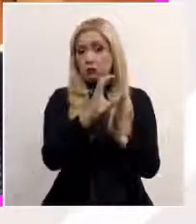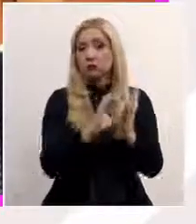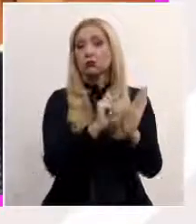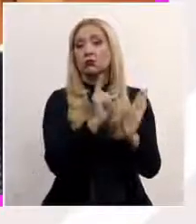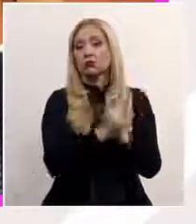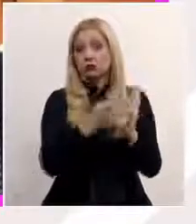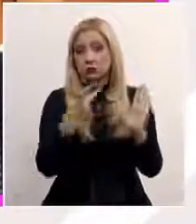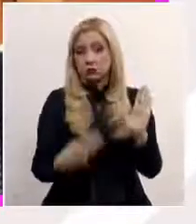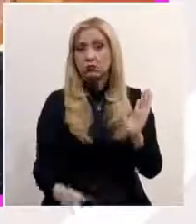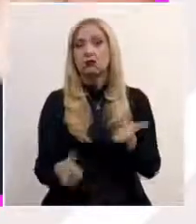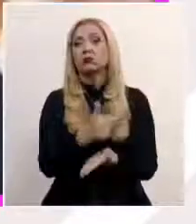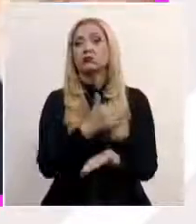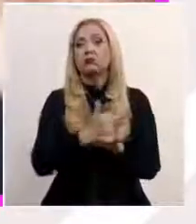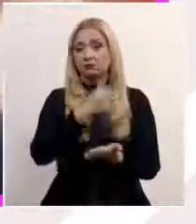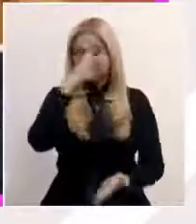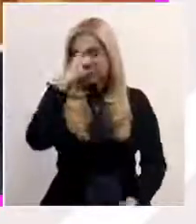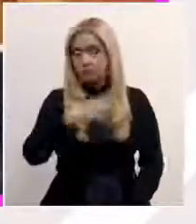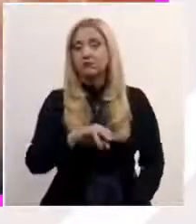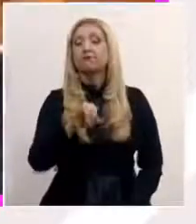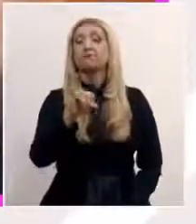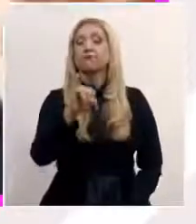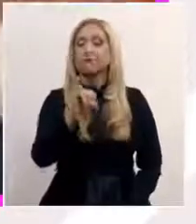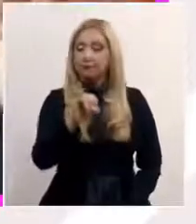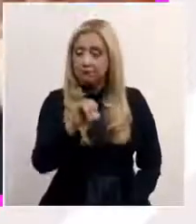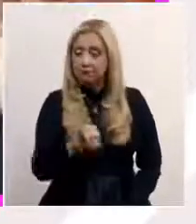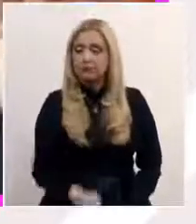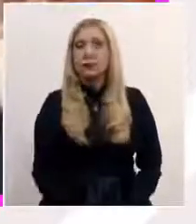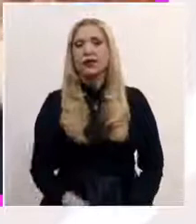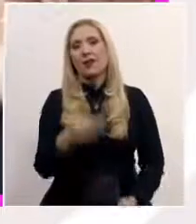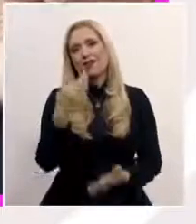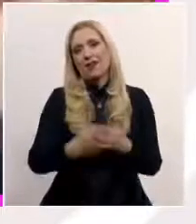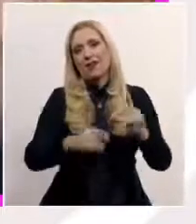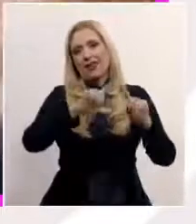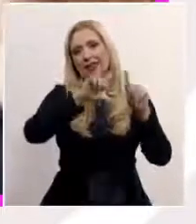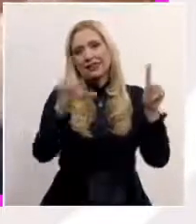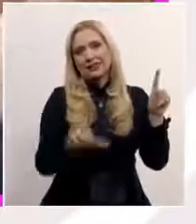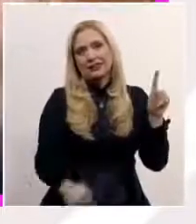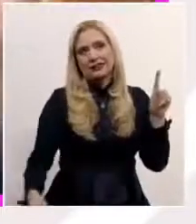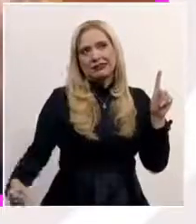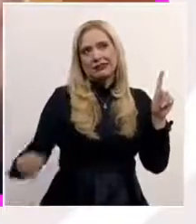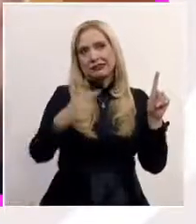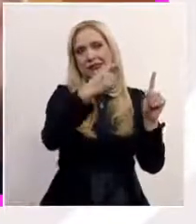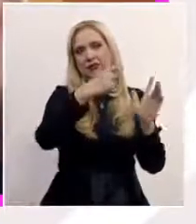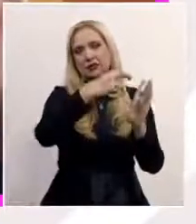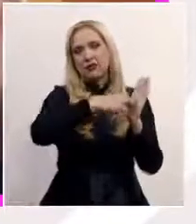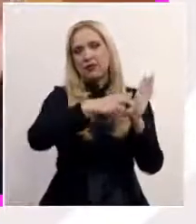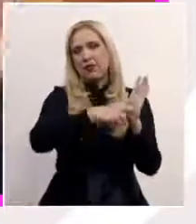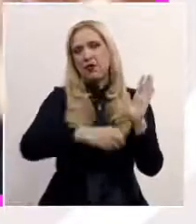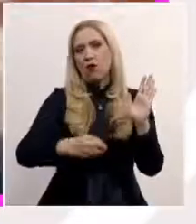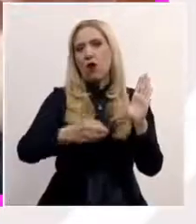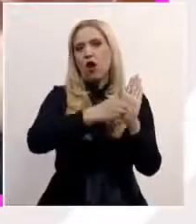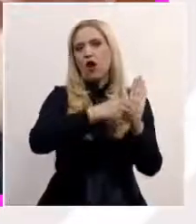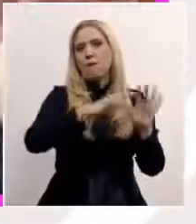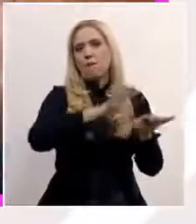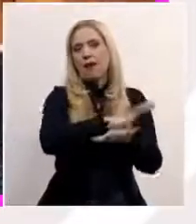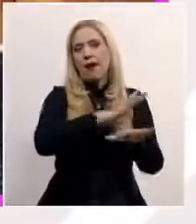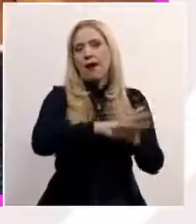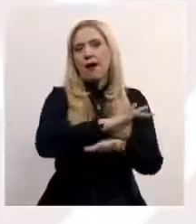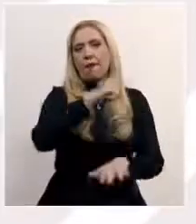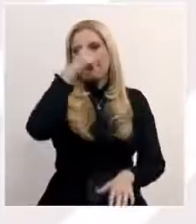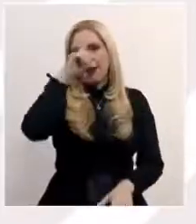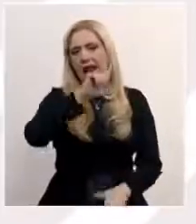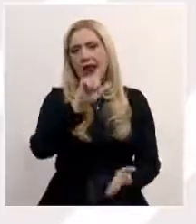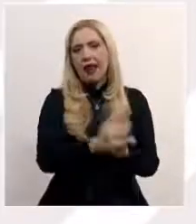Es importante decirlo, porque para el sistema nacional falta la reforma constitucional que lo reconozca y que establezca la obligación